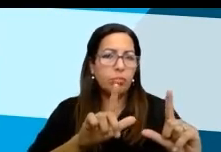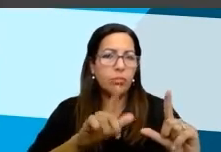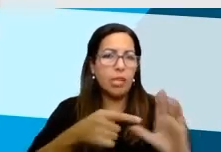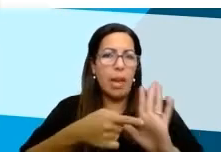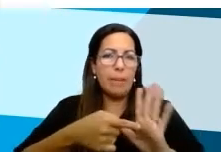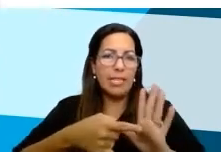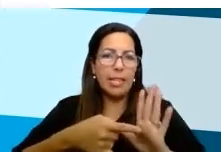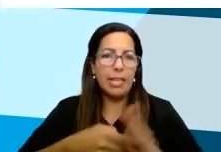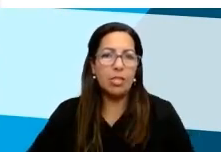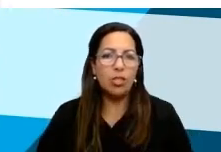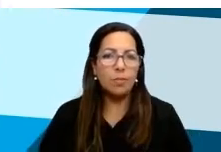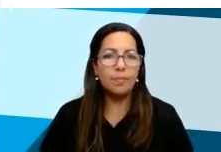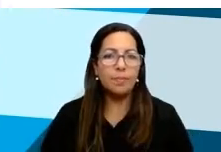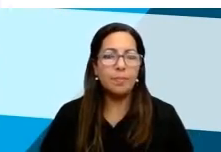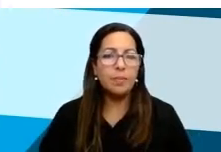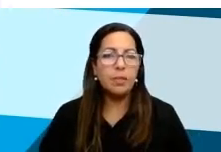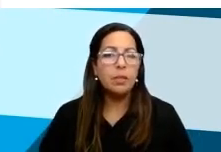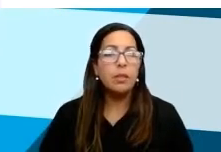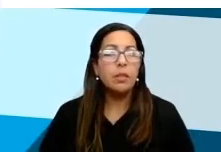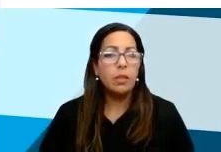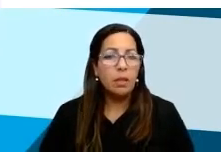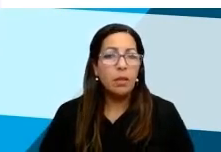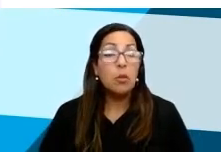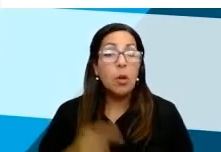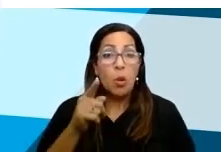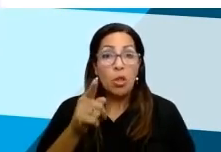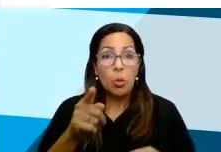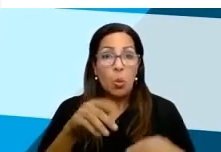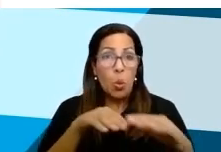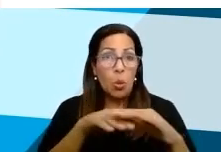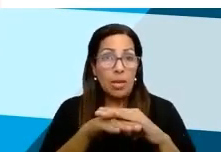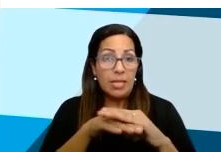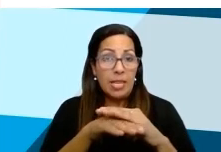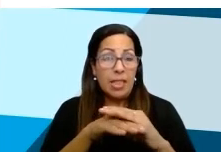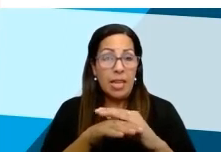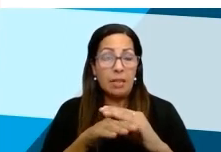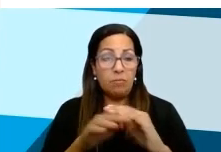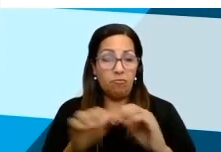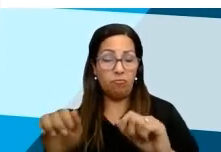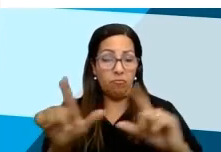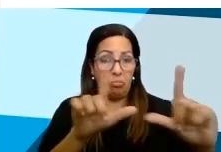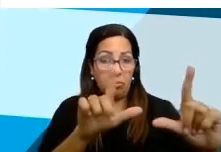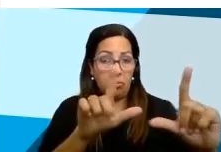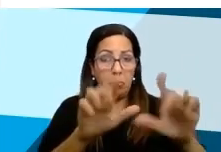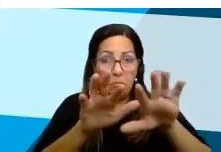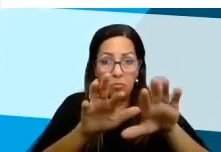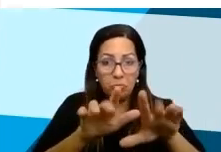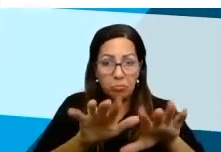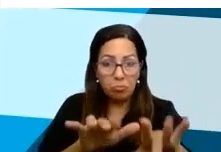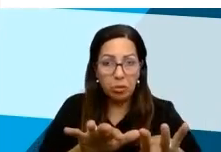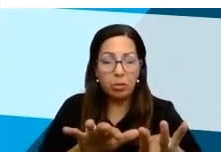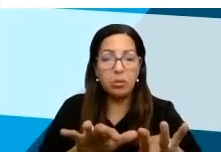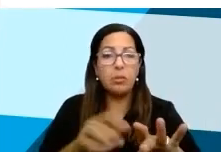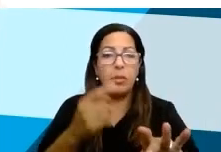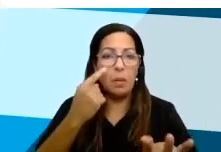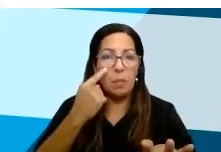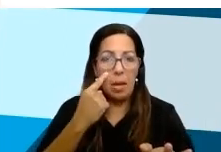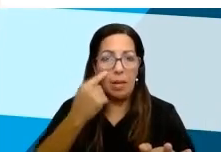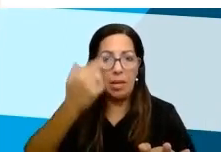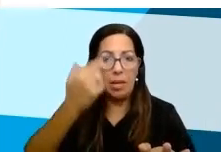presentación. Una vez ustedes accedan a la página principal del programa, van a poder ver